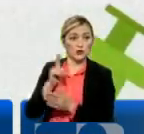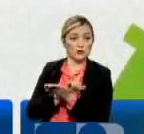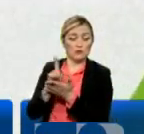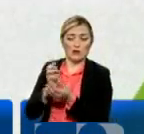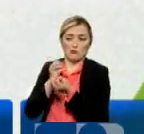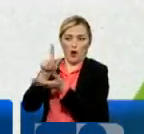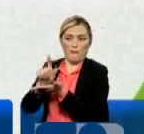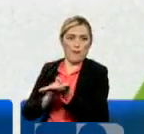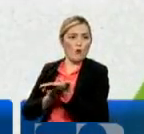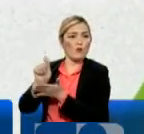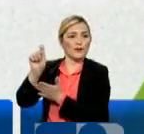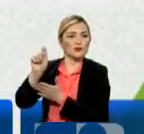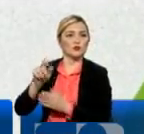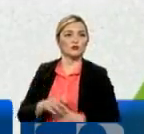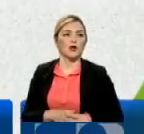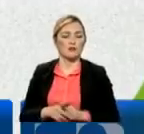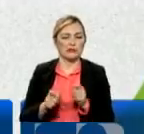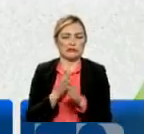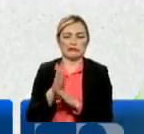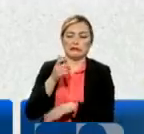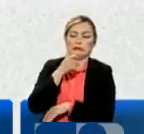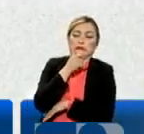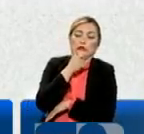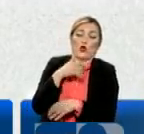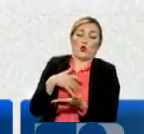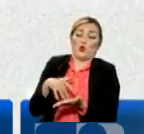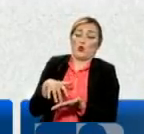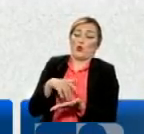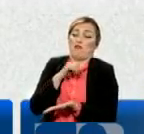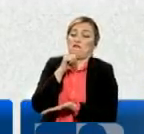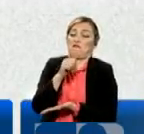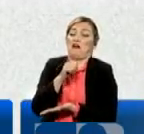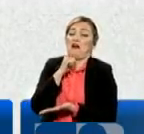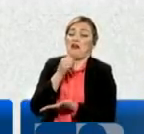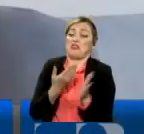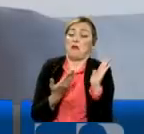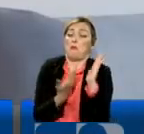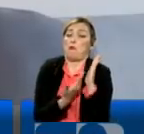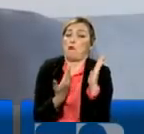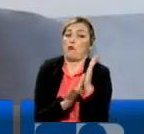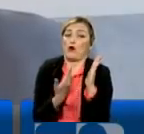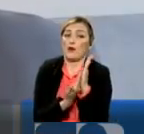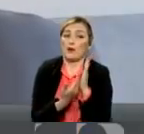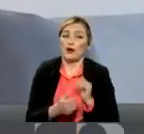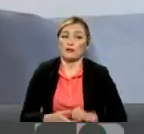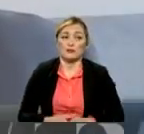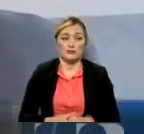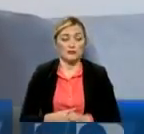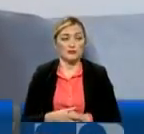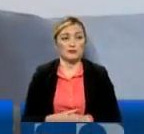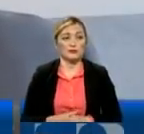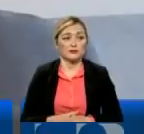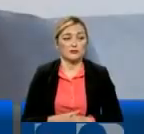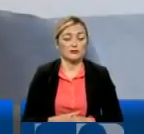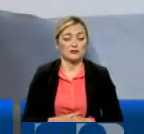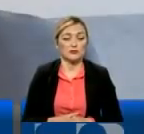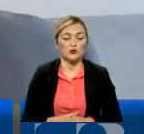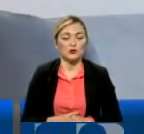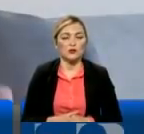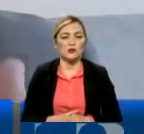tener la aprobación. Sin embargo, los expertos aseguran que aún le falta camino por recorrer. Desafortunadamente, y en